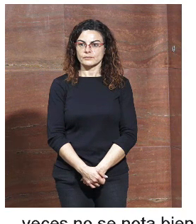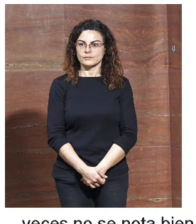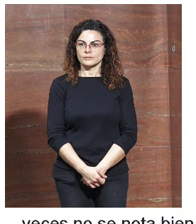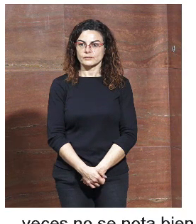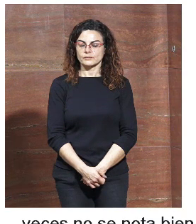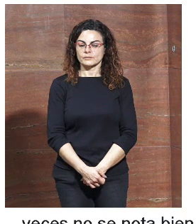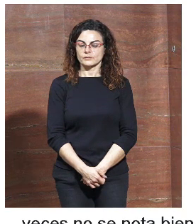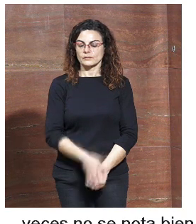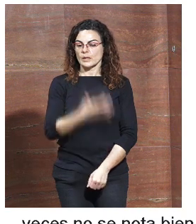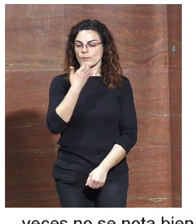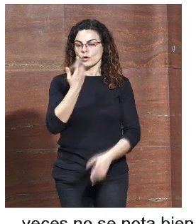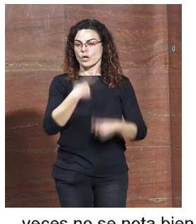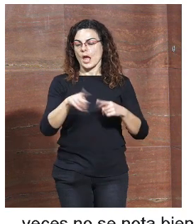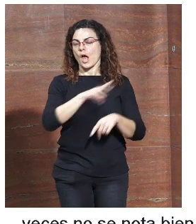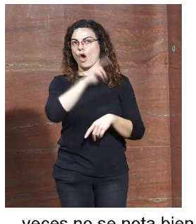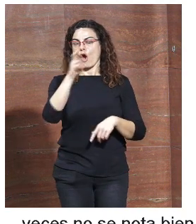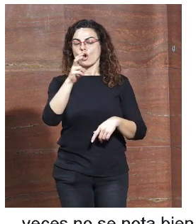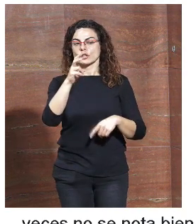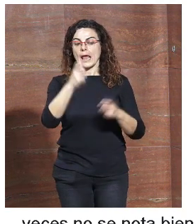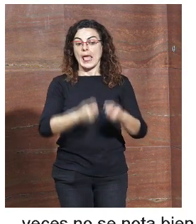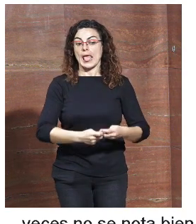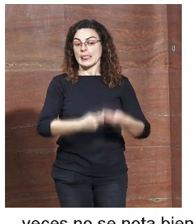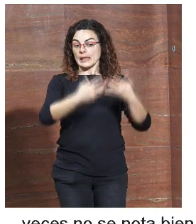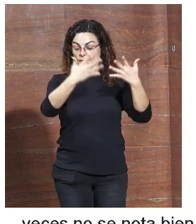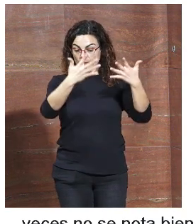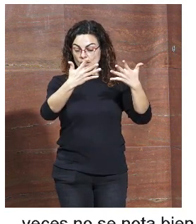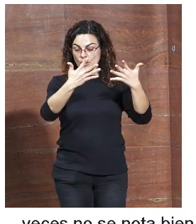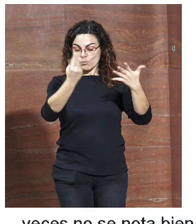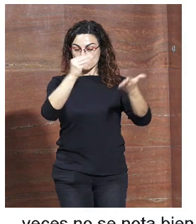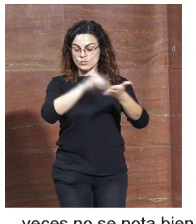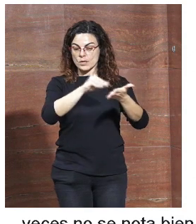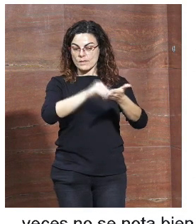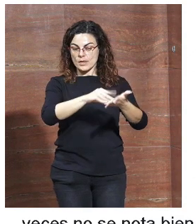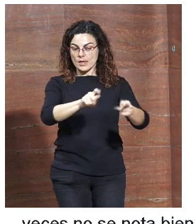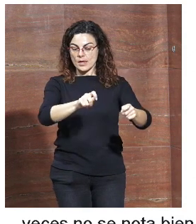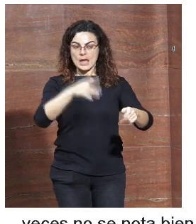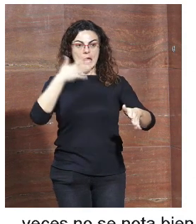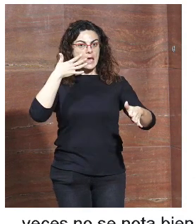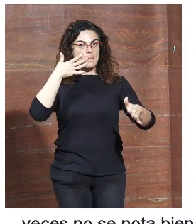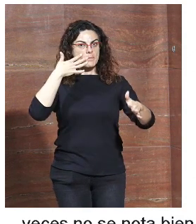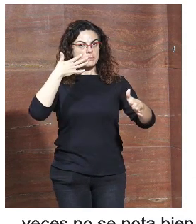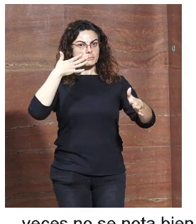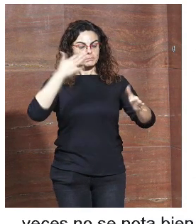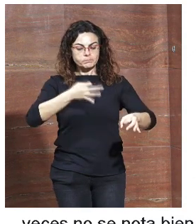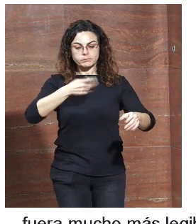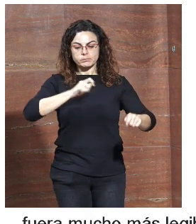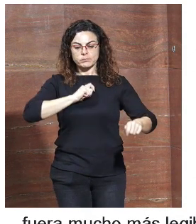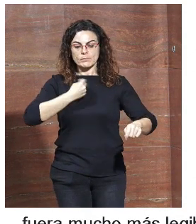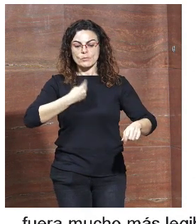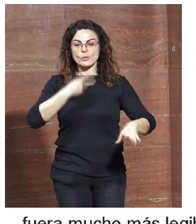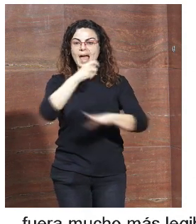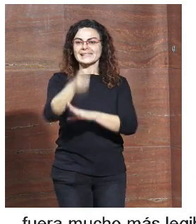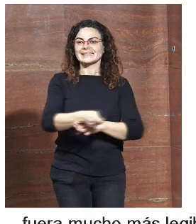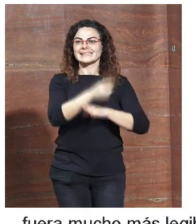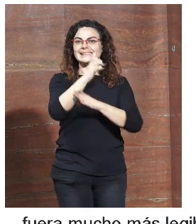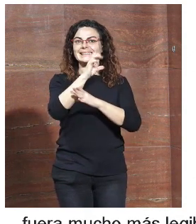Por ejemplo, otra cosa que en los edificios nos genera muchas veces un peligro es el tema de los